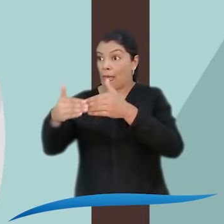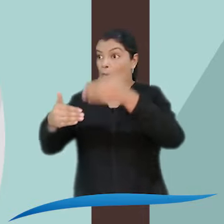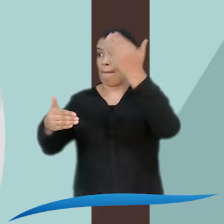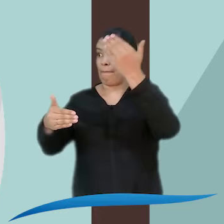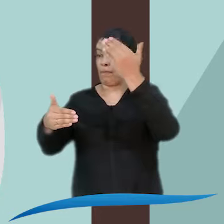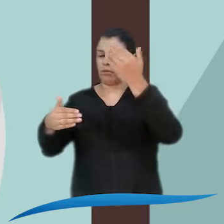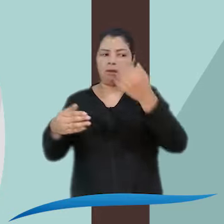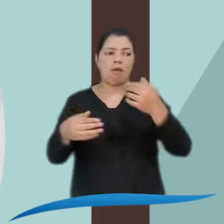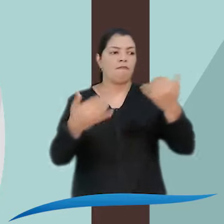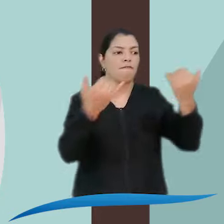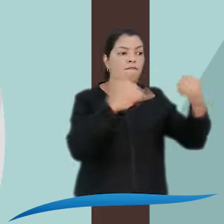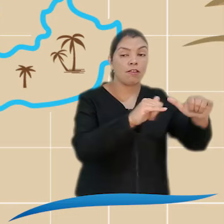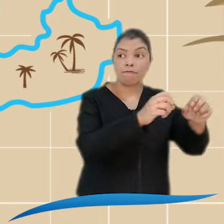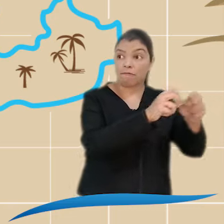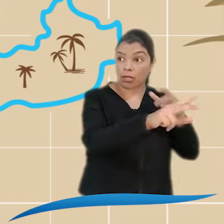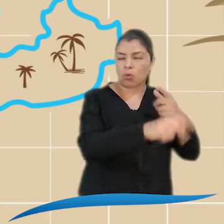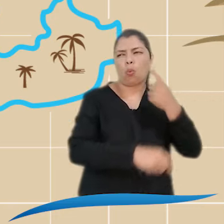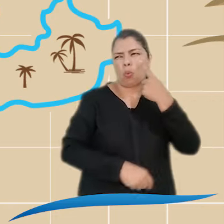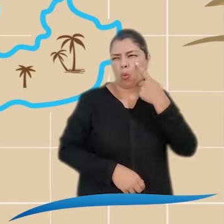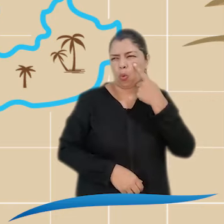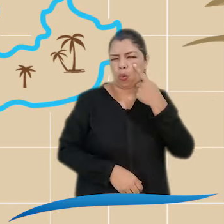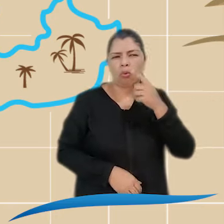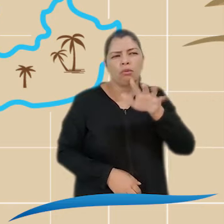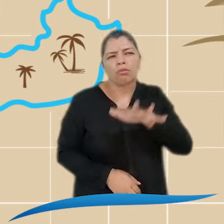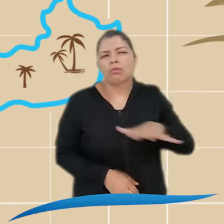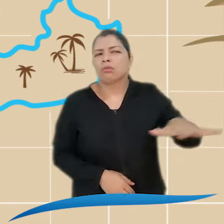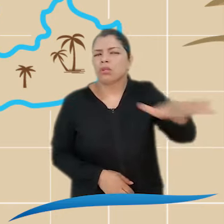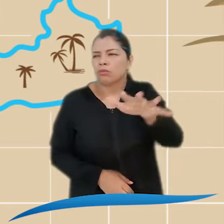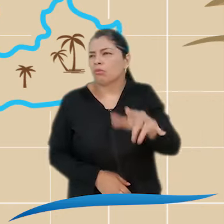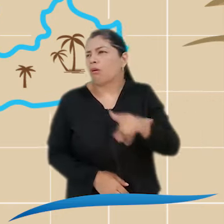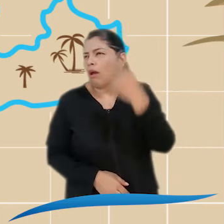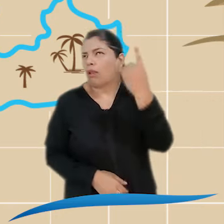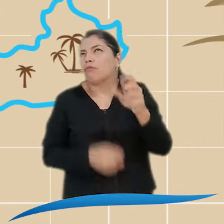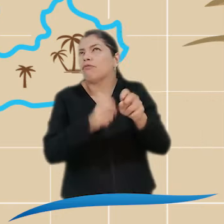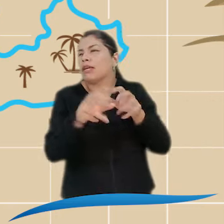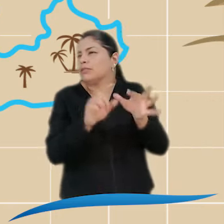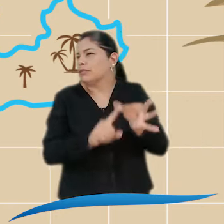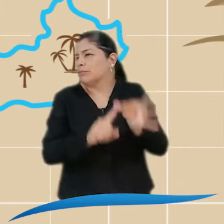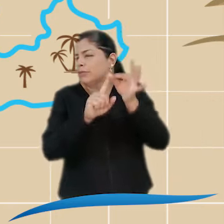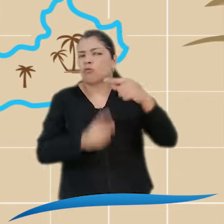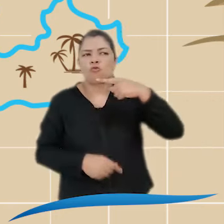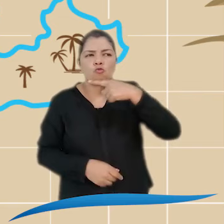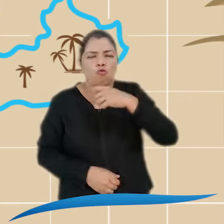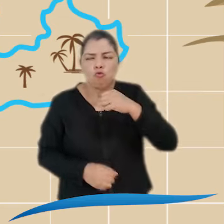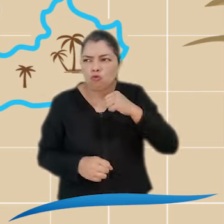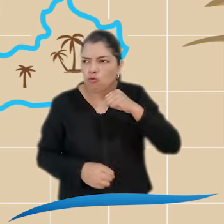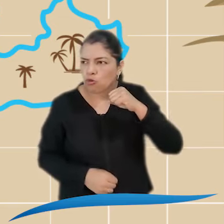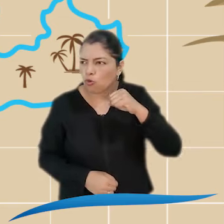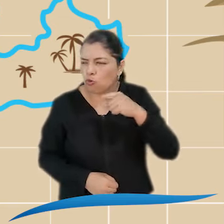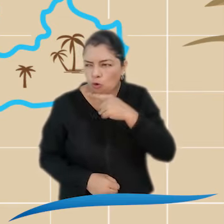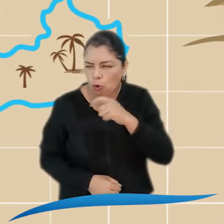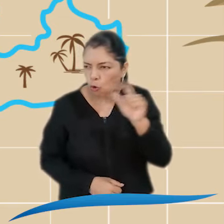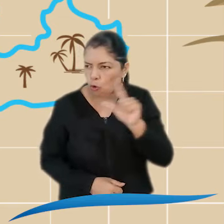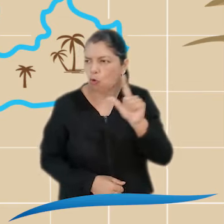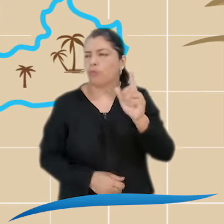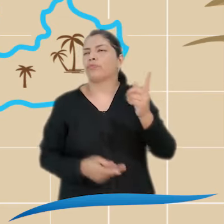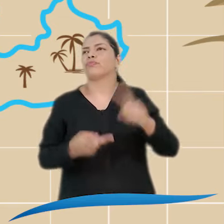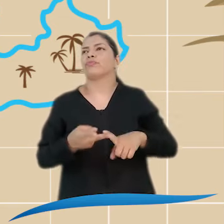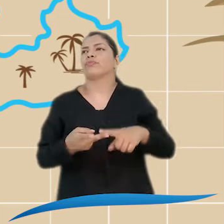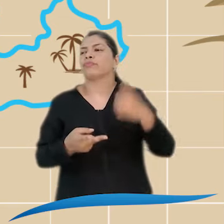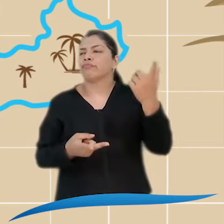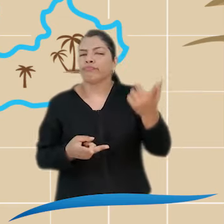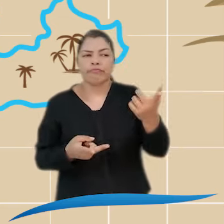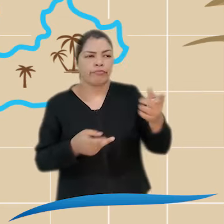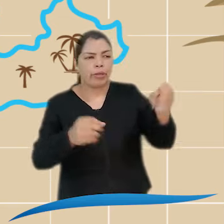en cuenta el contexto del territorio. Por ejemplo, los días festivos, el día de mercado, la Semana Santa, las